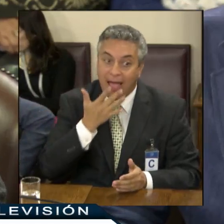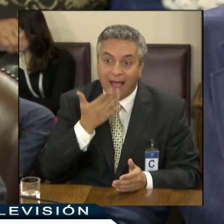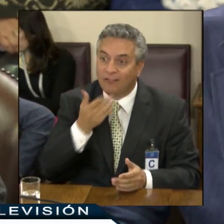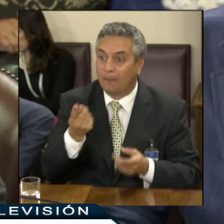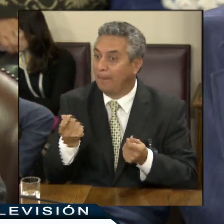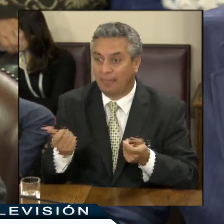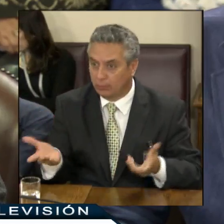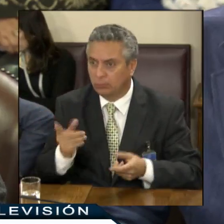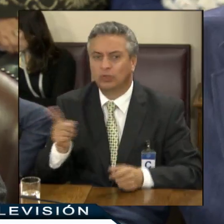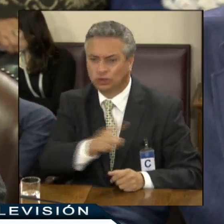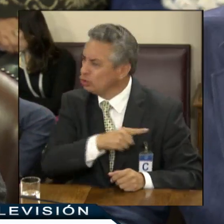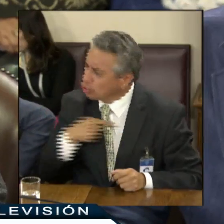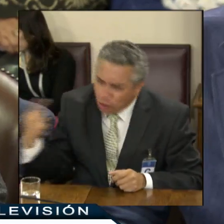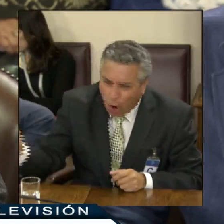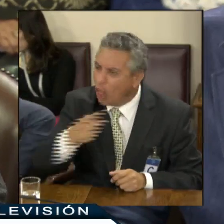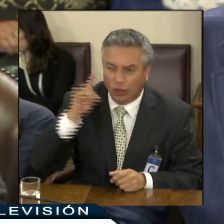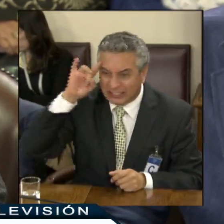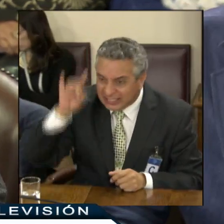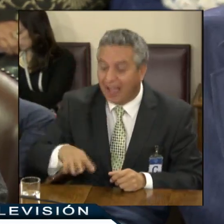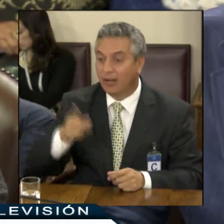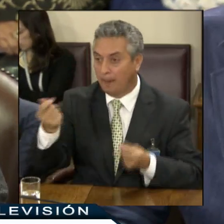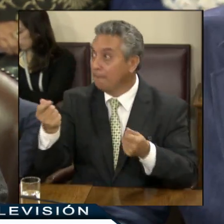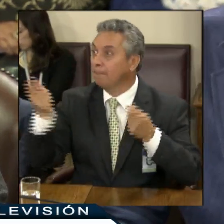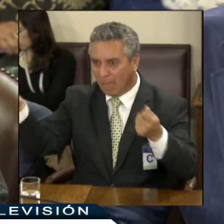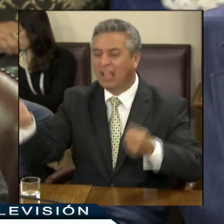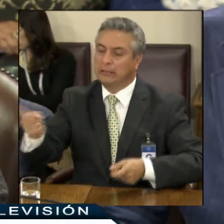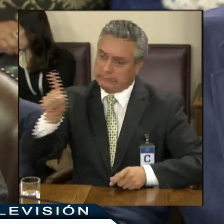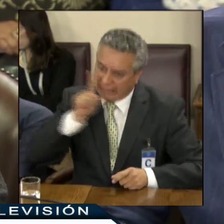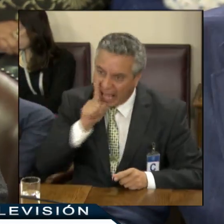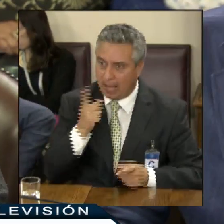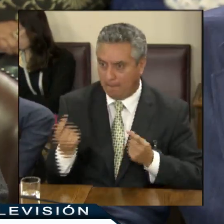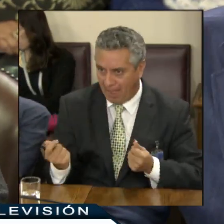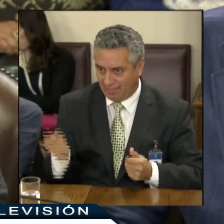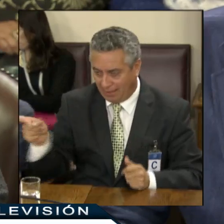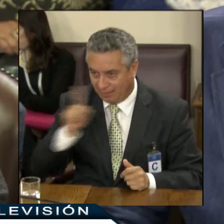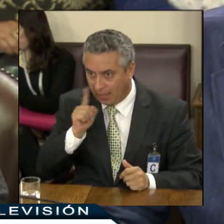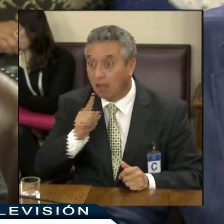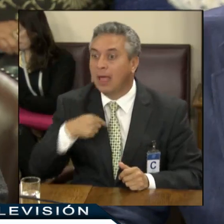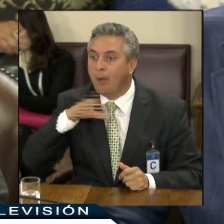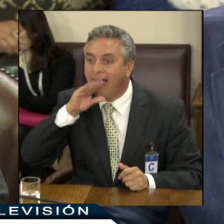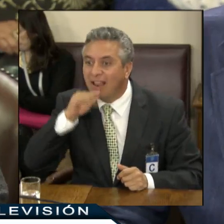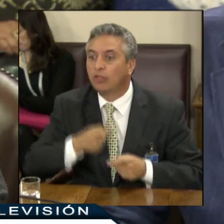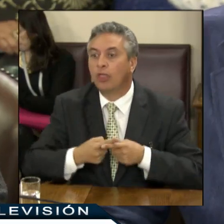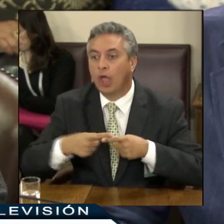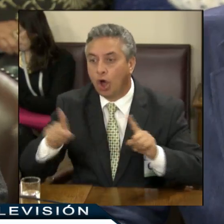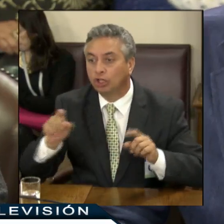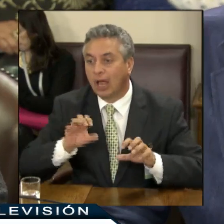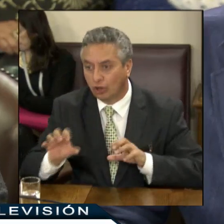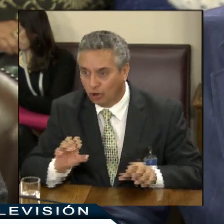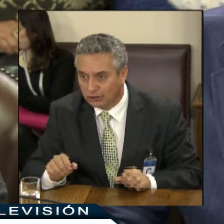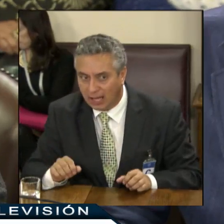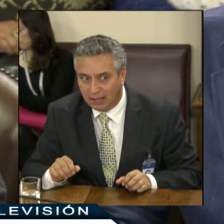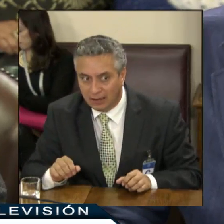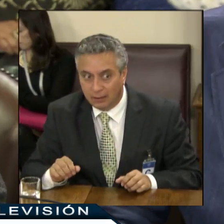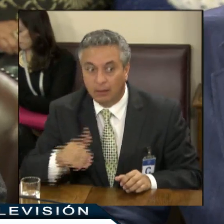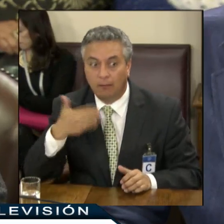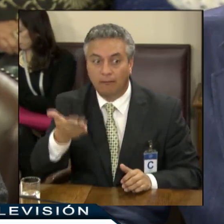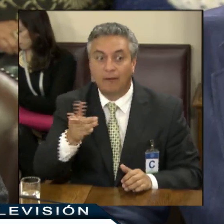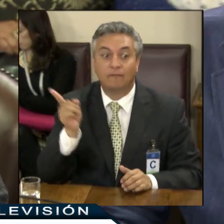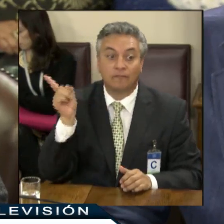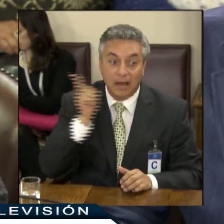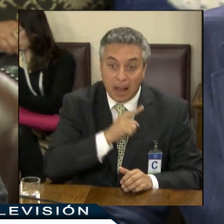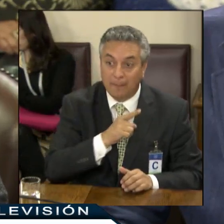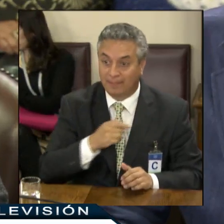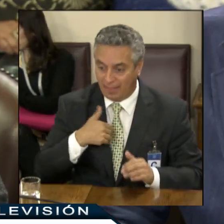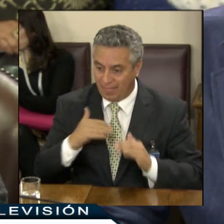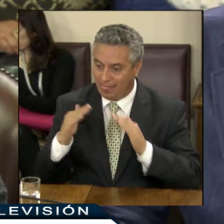recurso porque todo sabemos que los medios de comunicación tienen recursos estamos hablando de otra cosa entonces finalmente desde